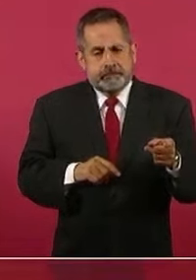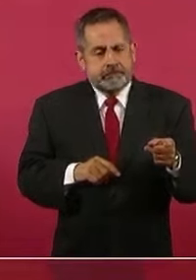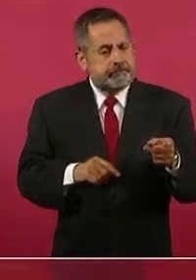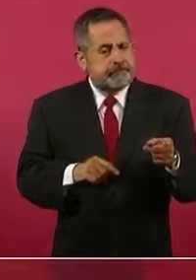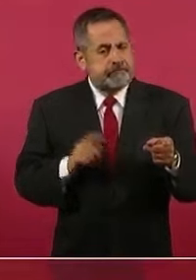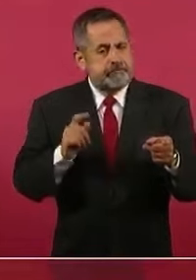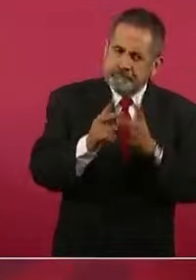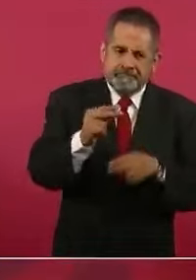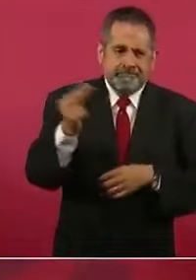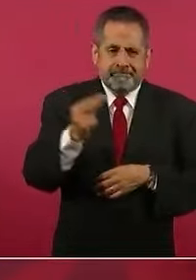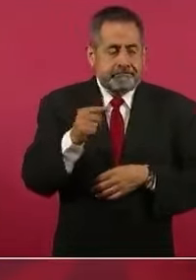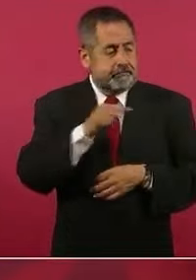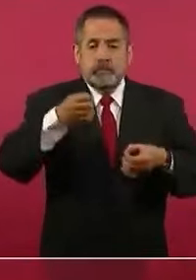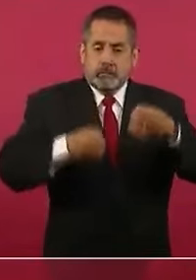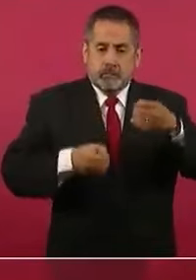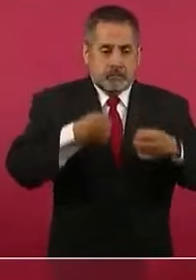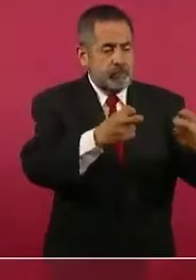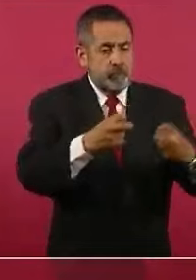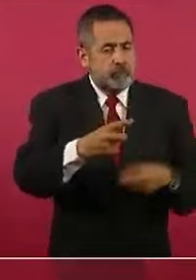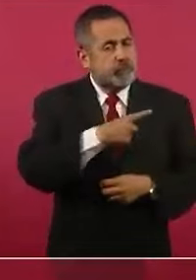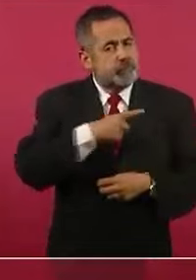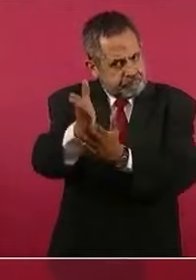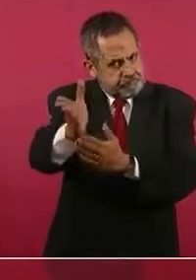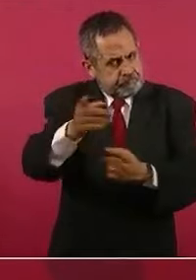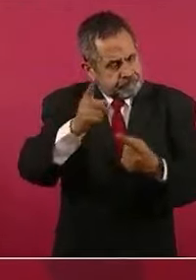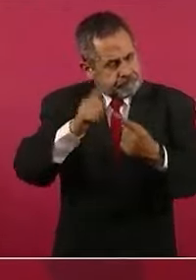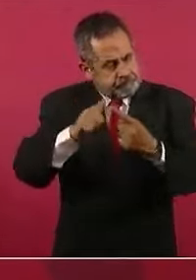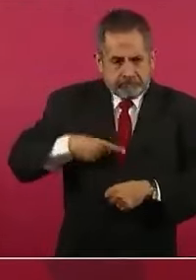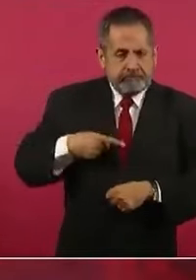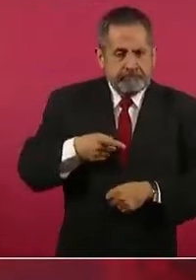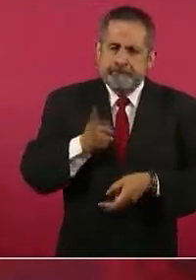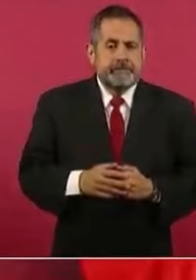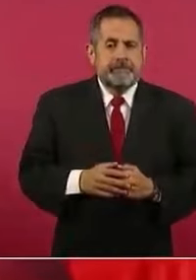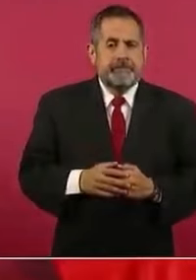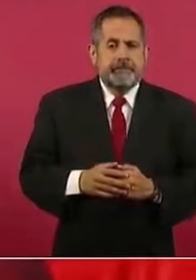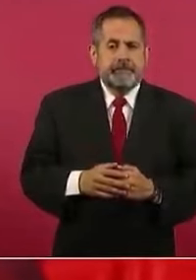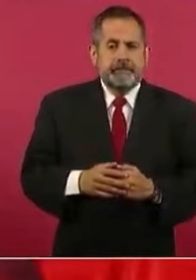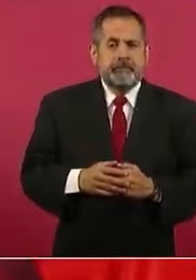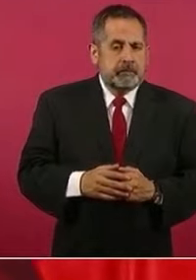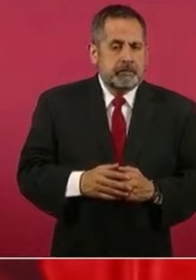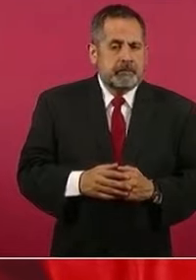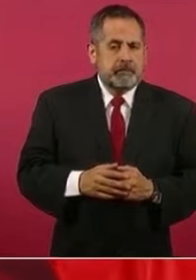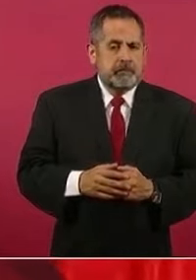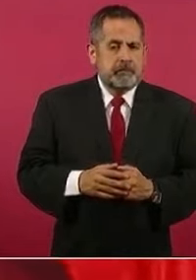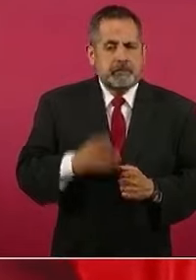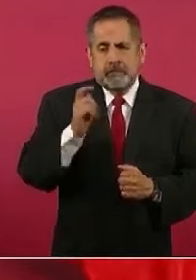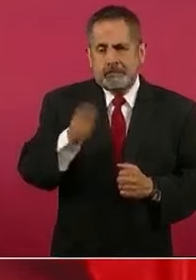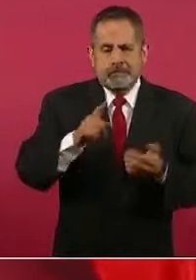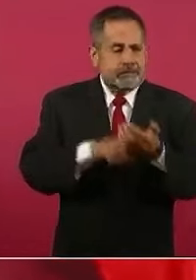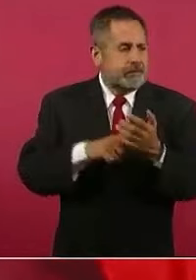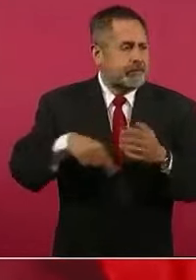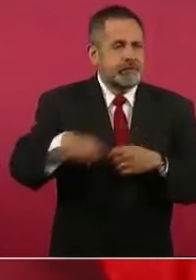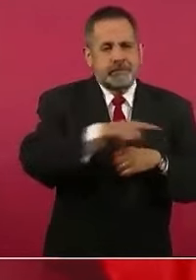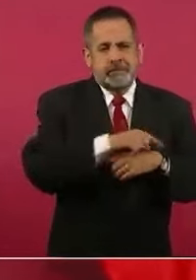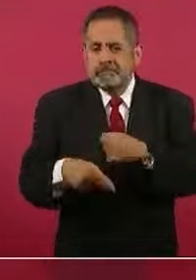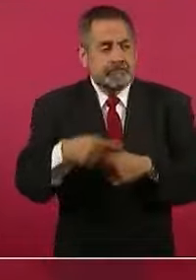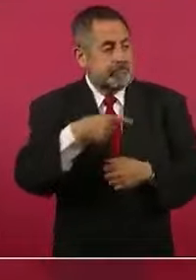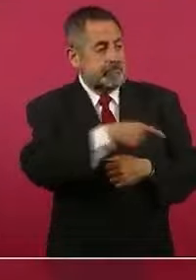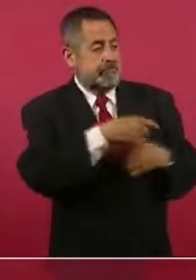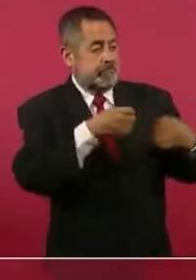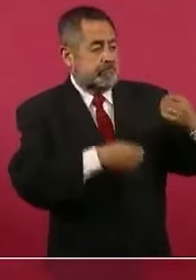que jueces, magistrados, actúen con rectitud, con honestidad, porque se arriesga la vida de muchas